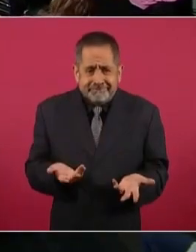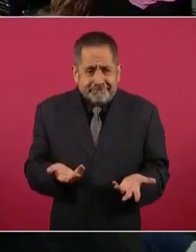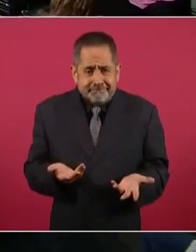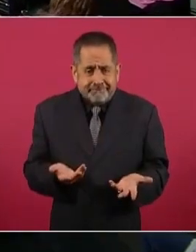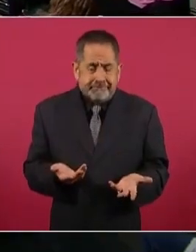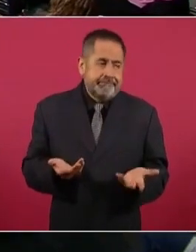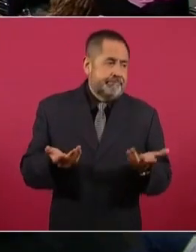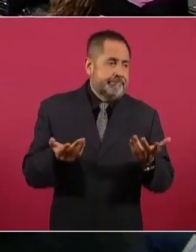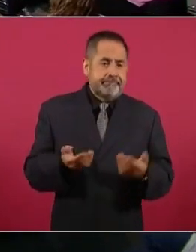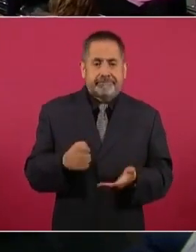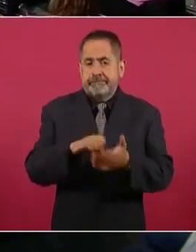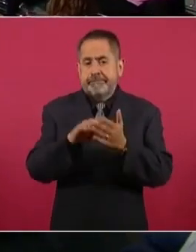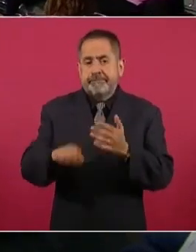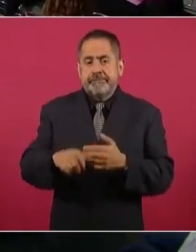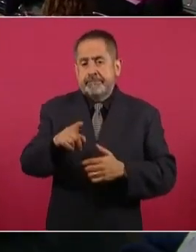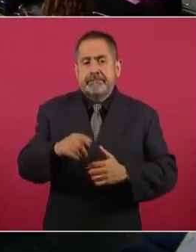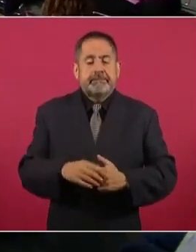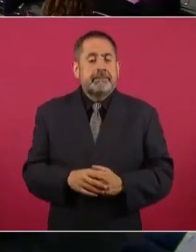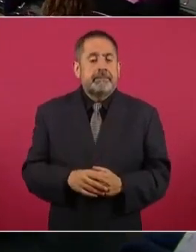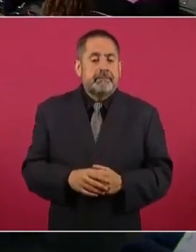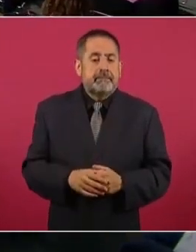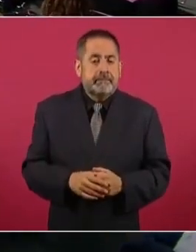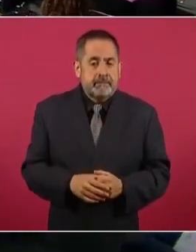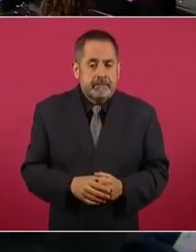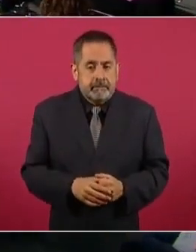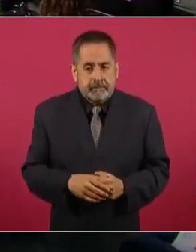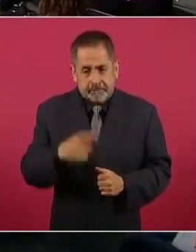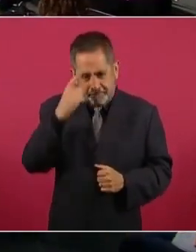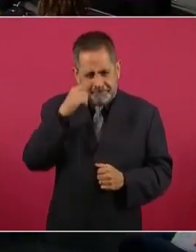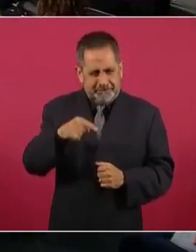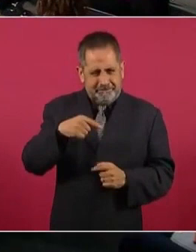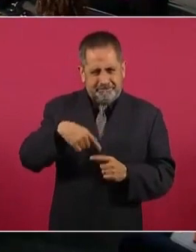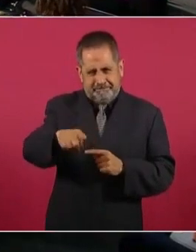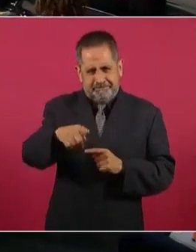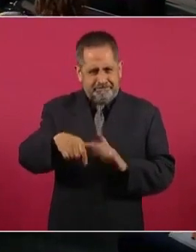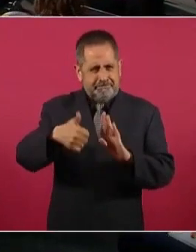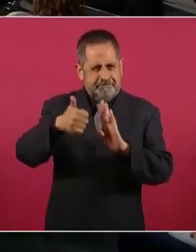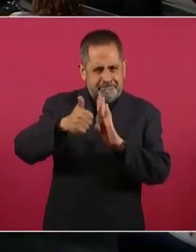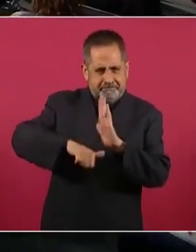Por ejemplo, para hacer una intervención,